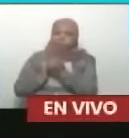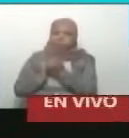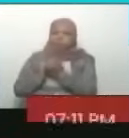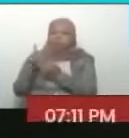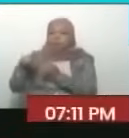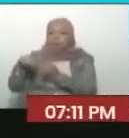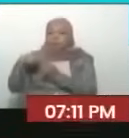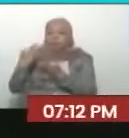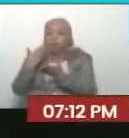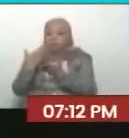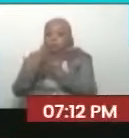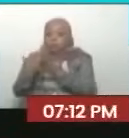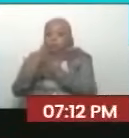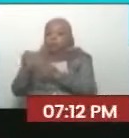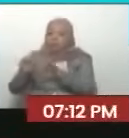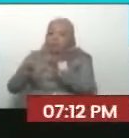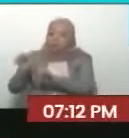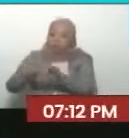Evaluación en caliente.